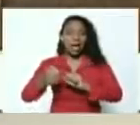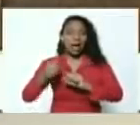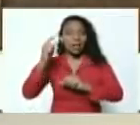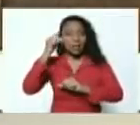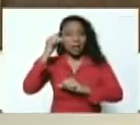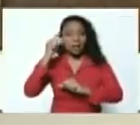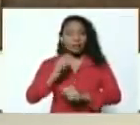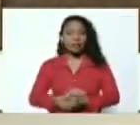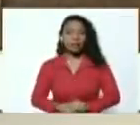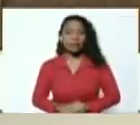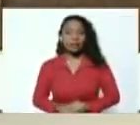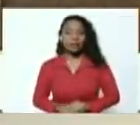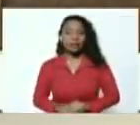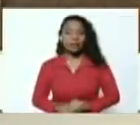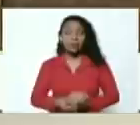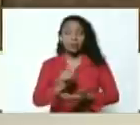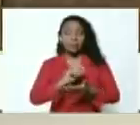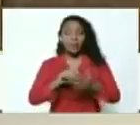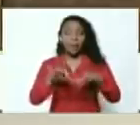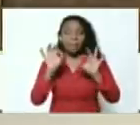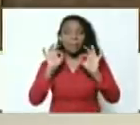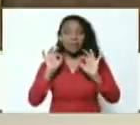a esta comisión especial